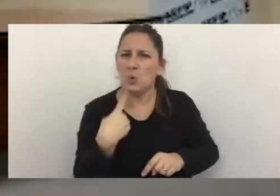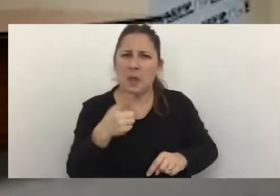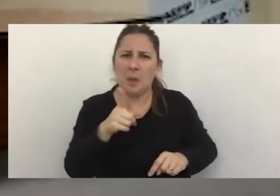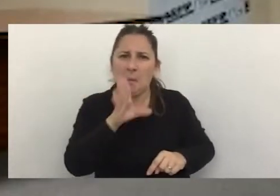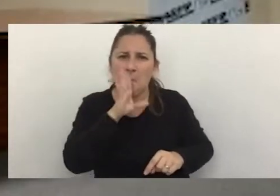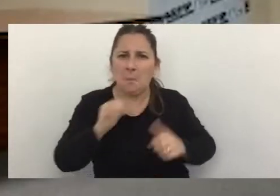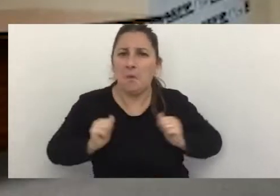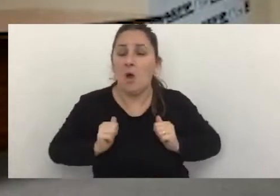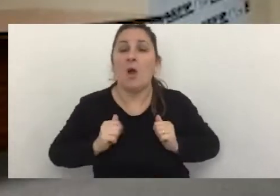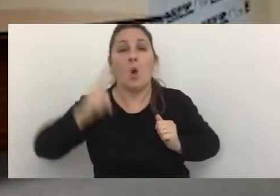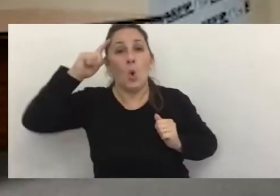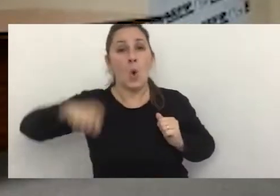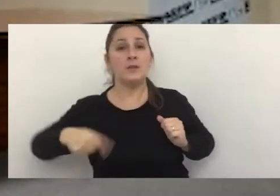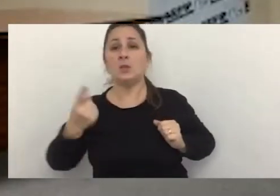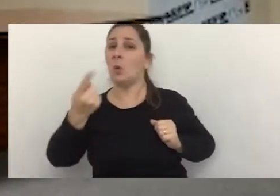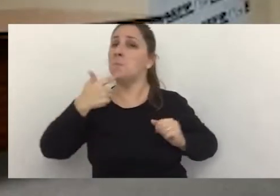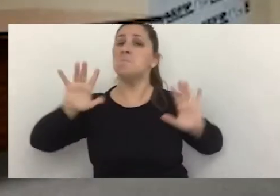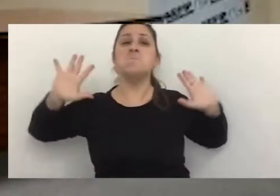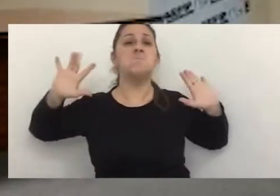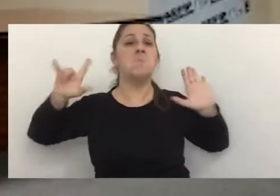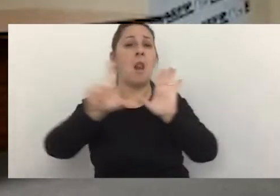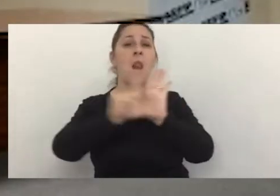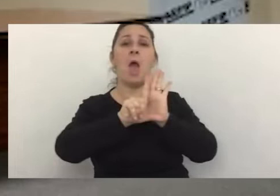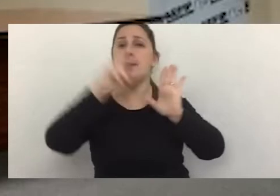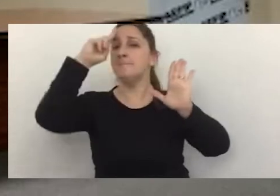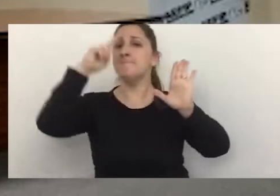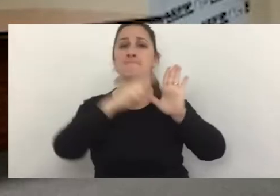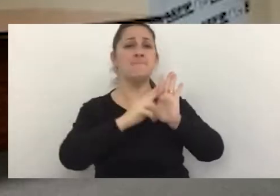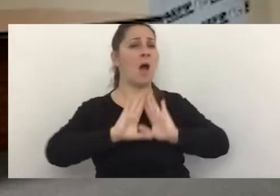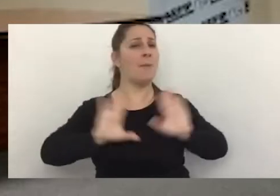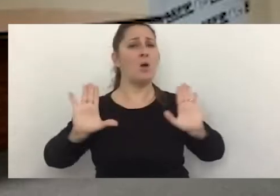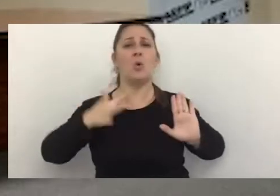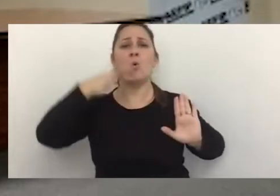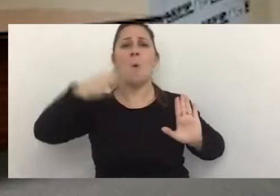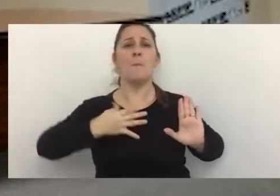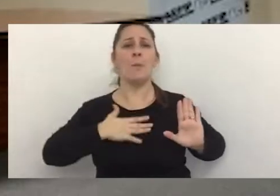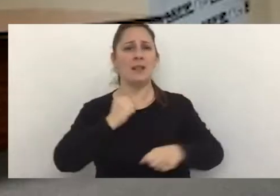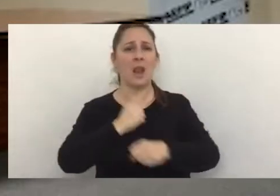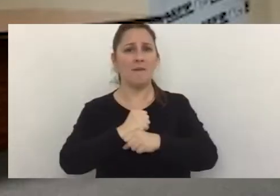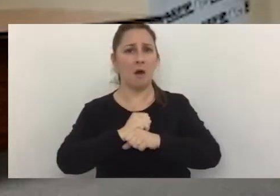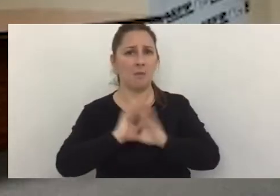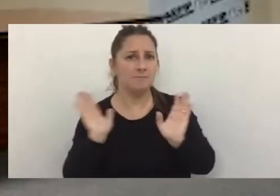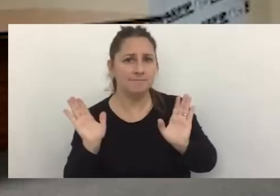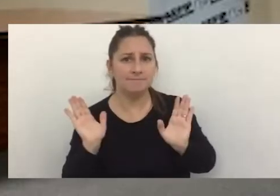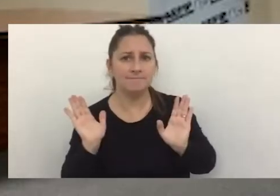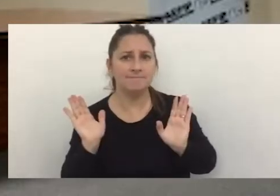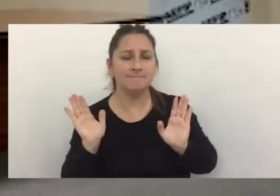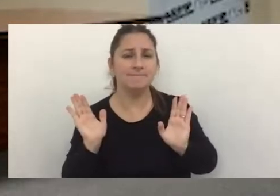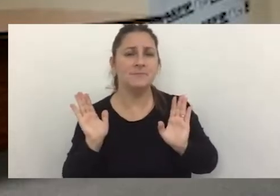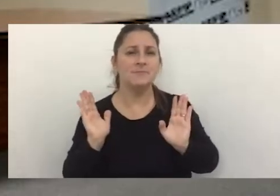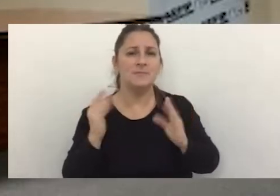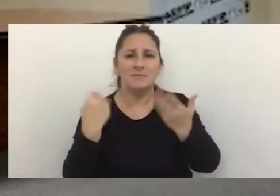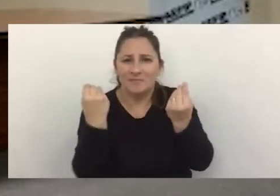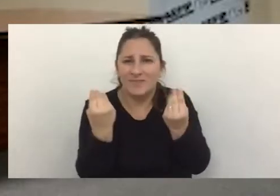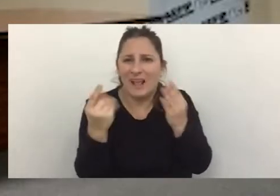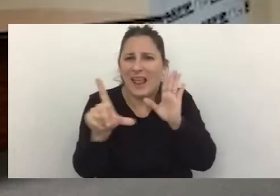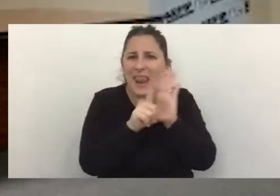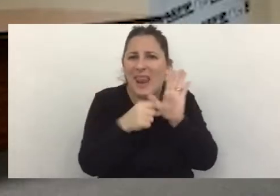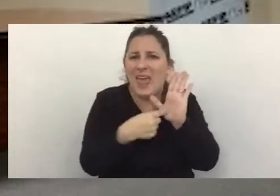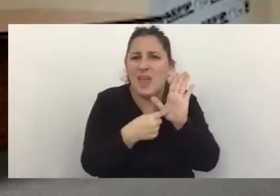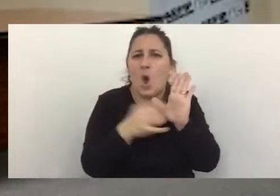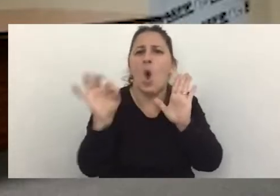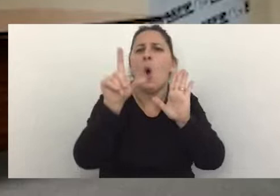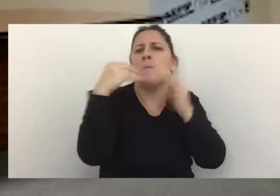ley. Esa era la respuesta. Y el tema es ese. ¿Qué ley? Hay leyes,